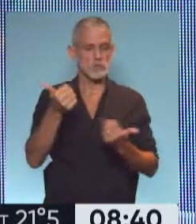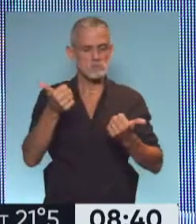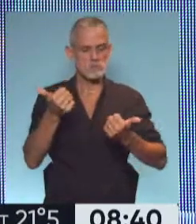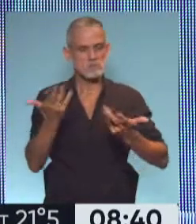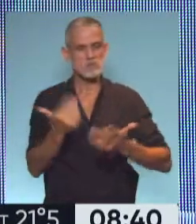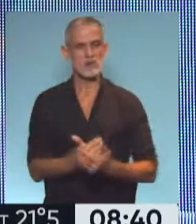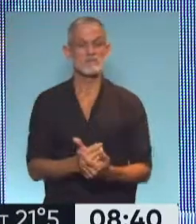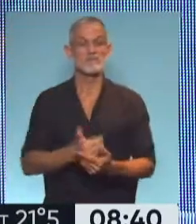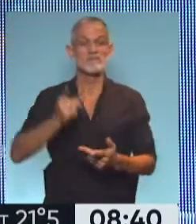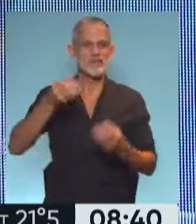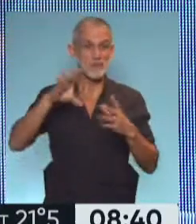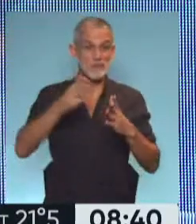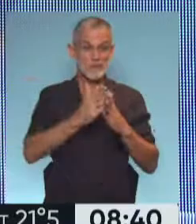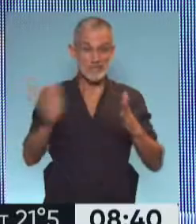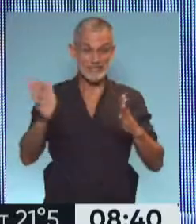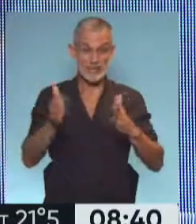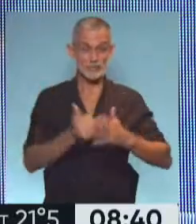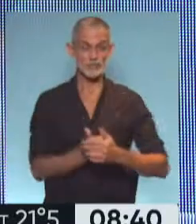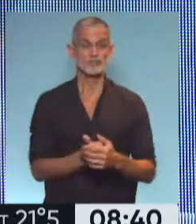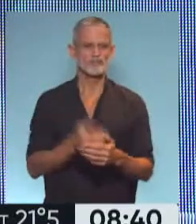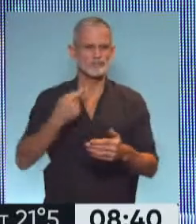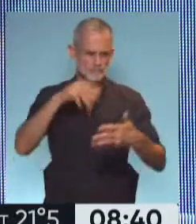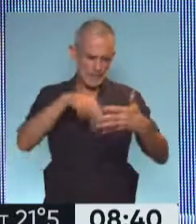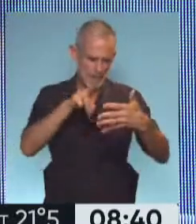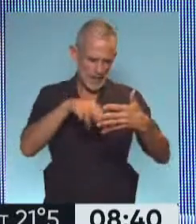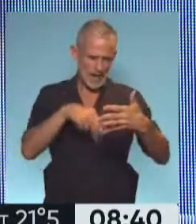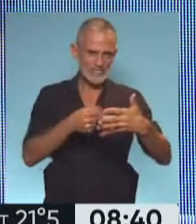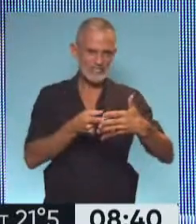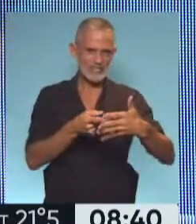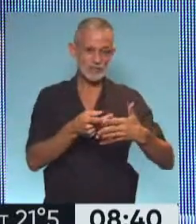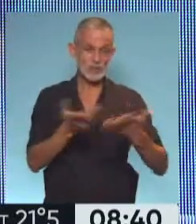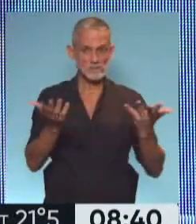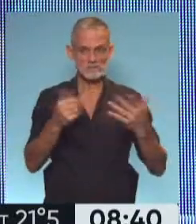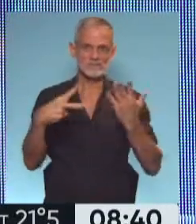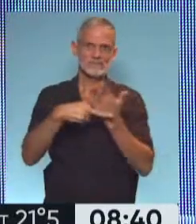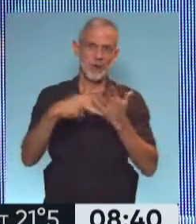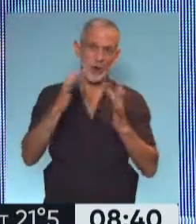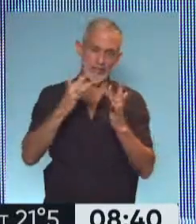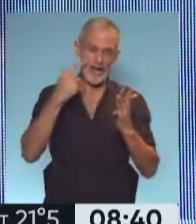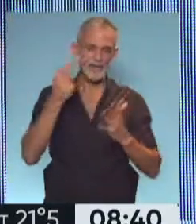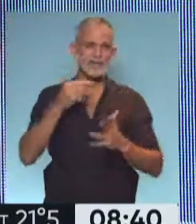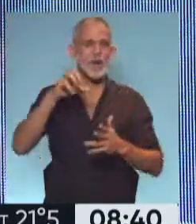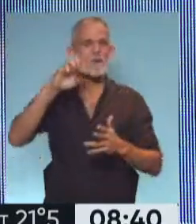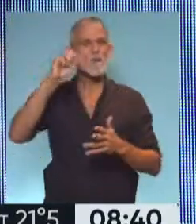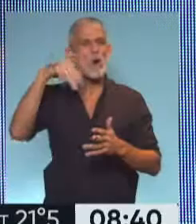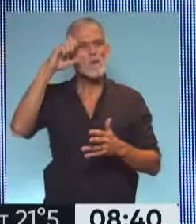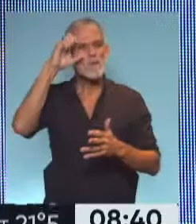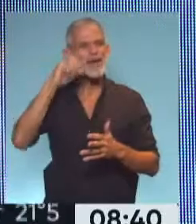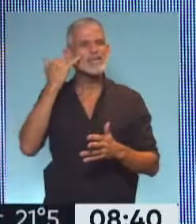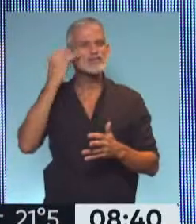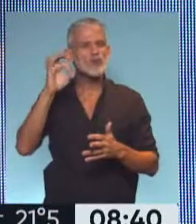bien. Arrancamos con Pompeyo. Qué bueno eso. Estaba leyendo que no se corte. No, estaba leyendo de Pompeyo, ¿no?